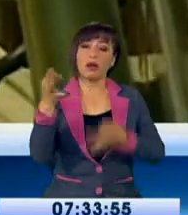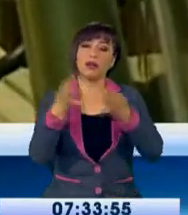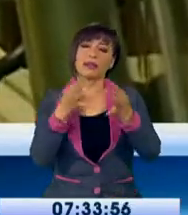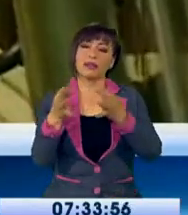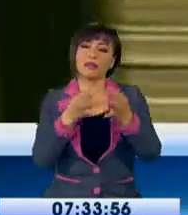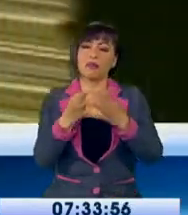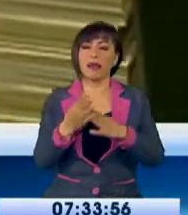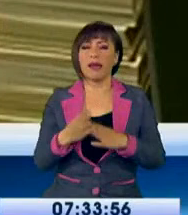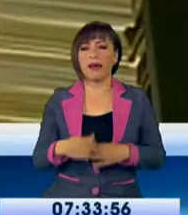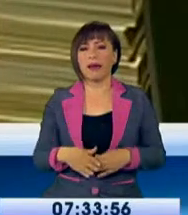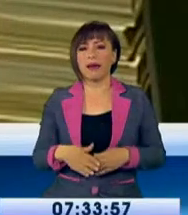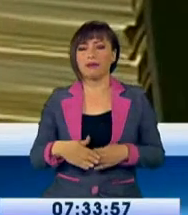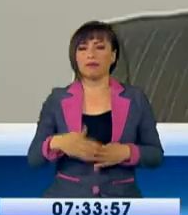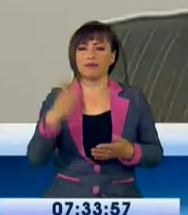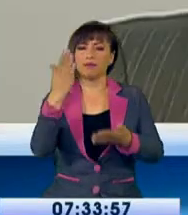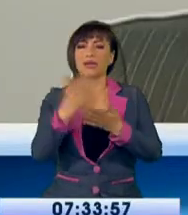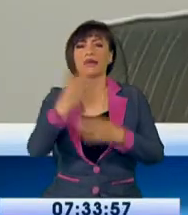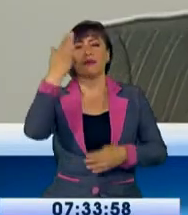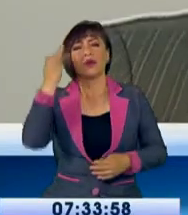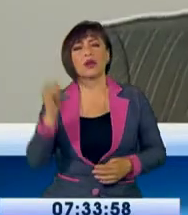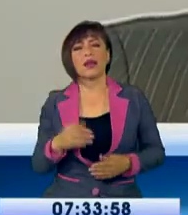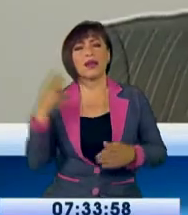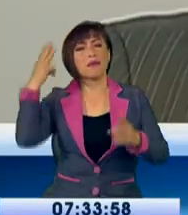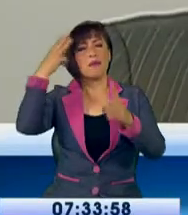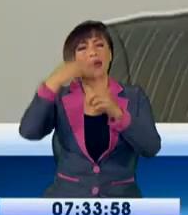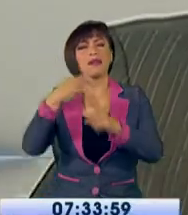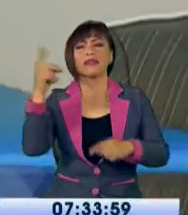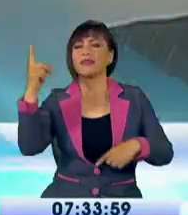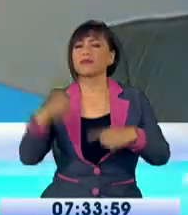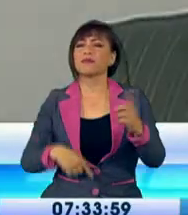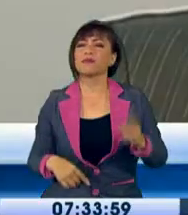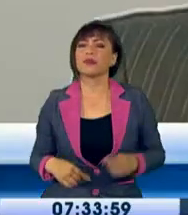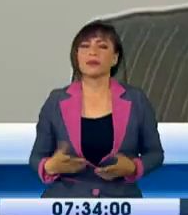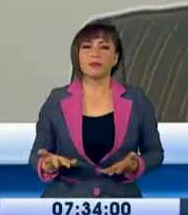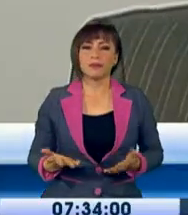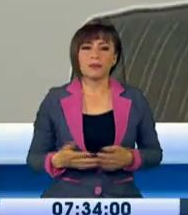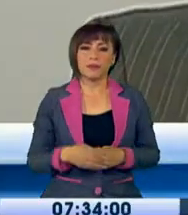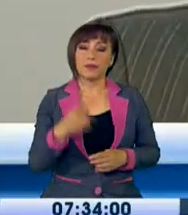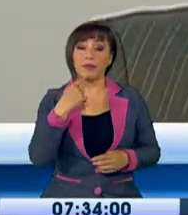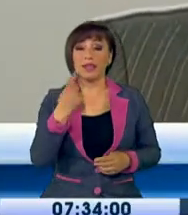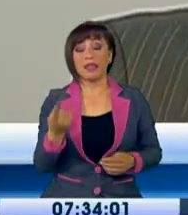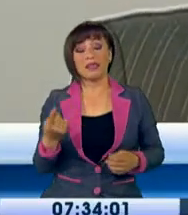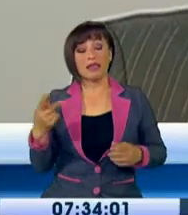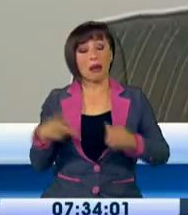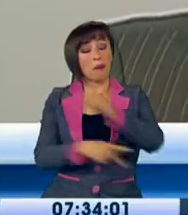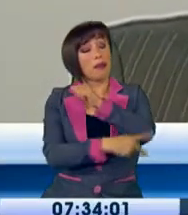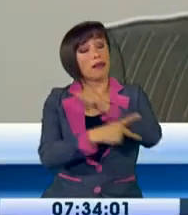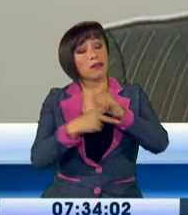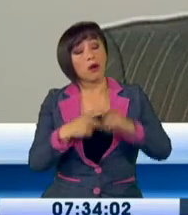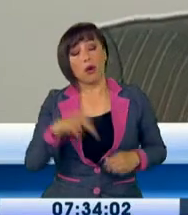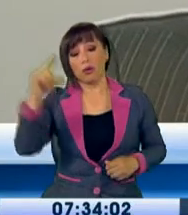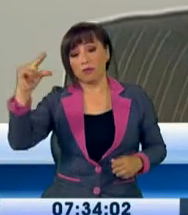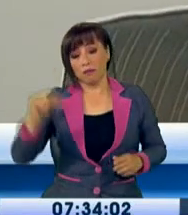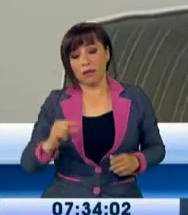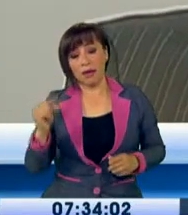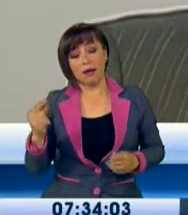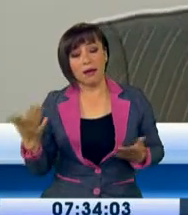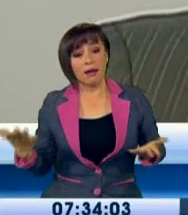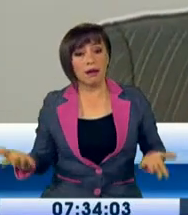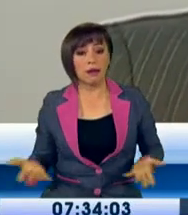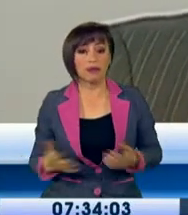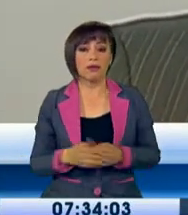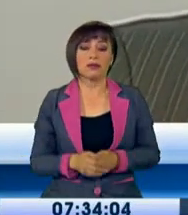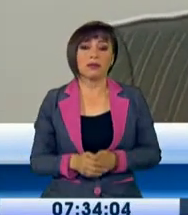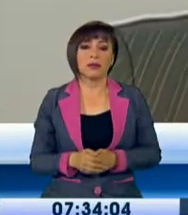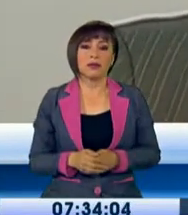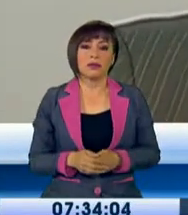razones no se logró esta meta. Dada la caída del precio de crudo, la variación del tipo de cambio, la apreciación del dólar y también la